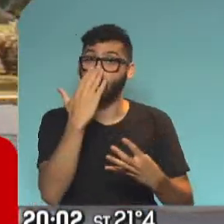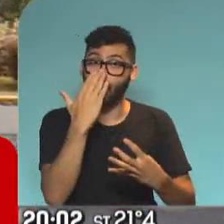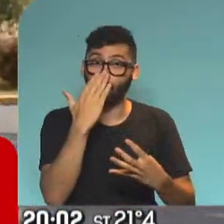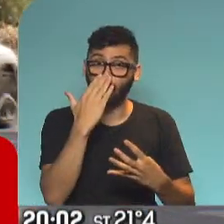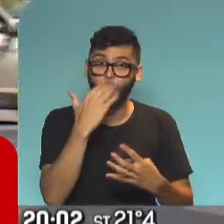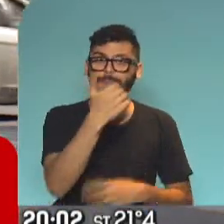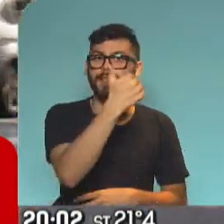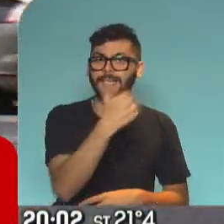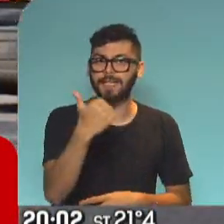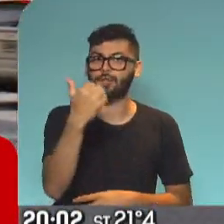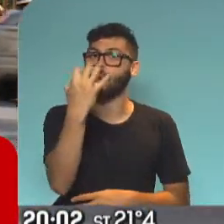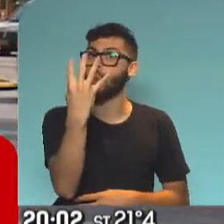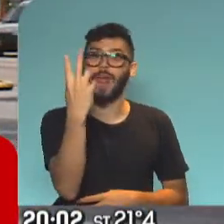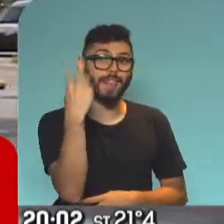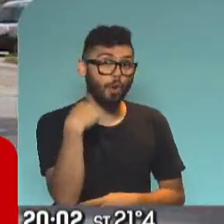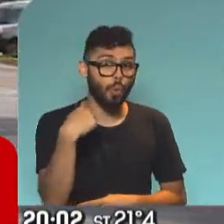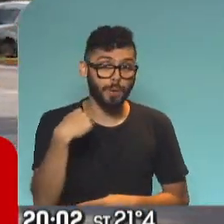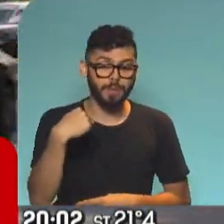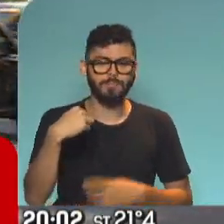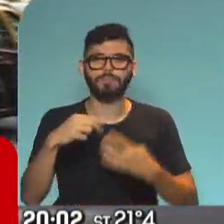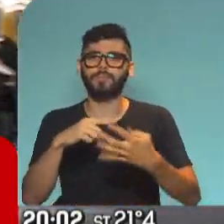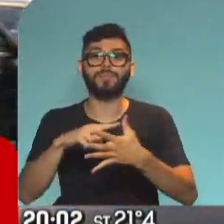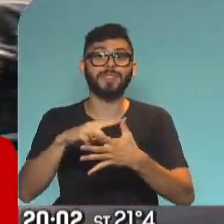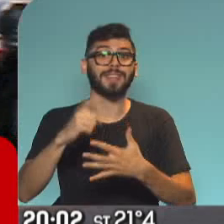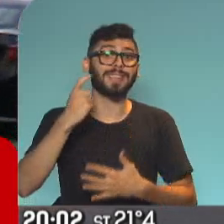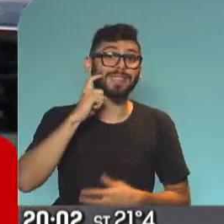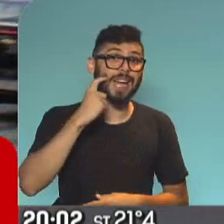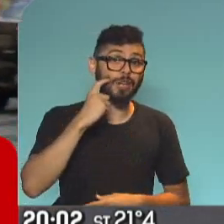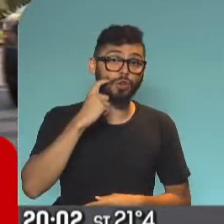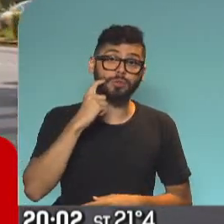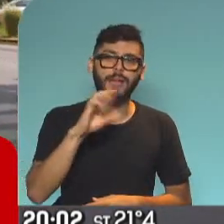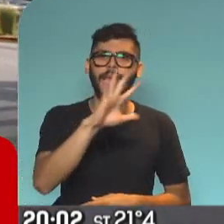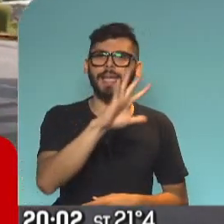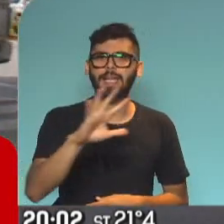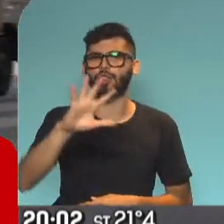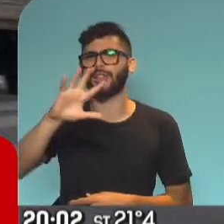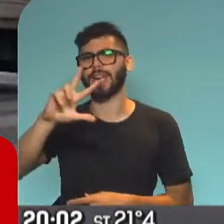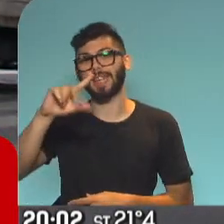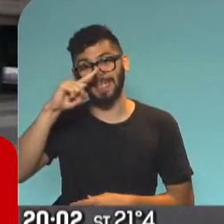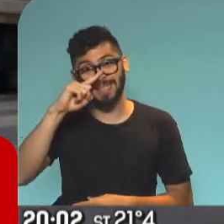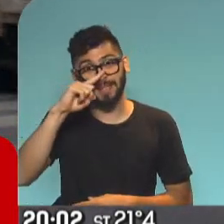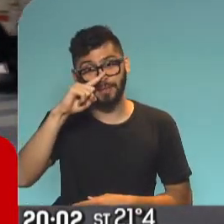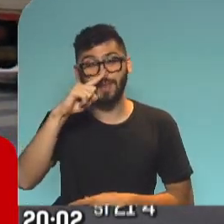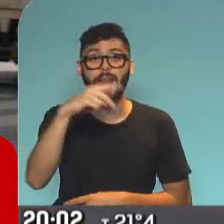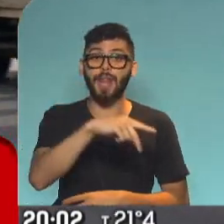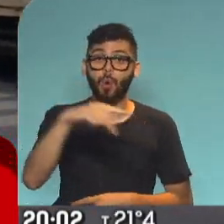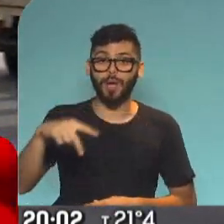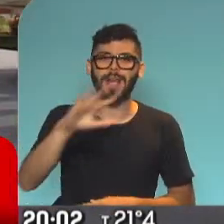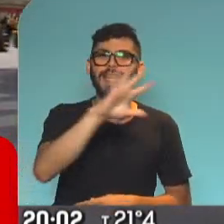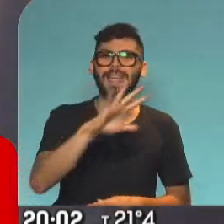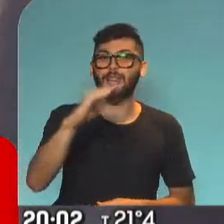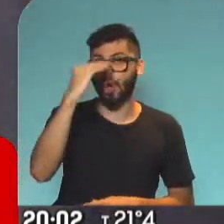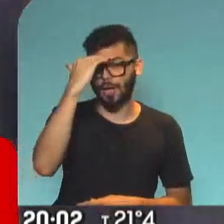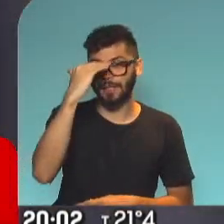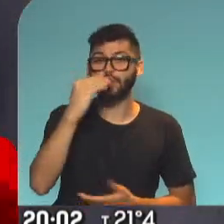registró 649. Por su parte, Entre Ríos marcó 537 casos positivos, Neuquén 515,